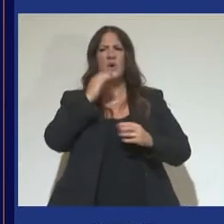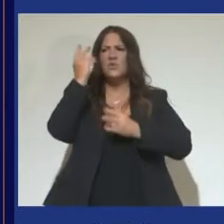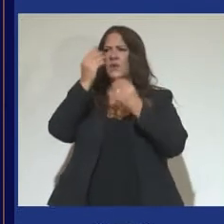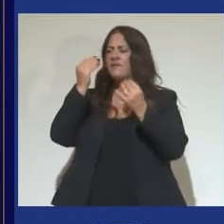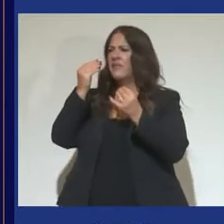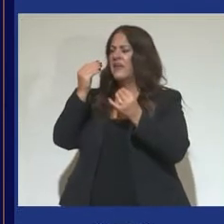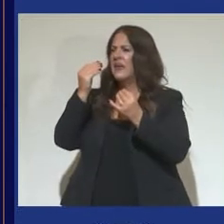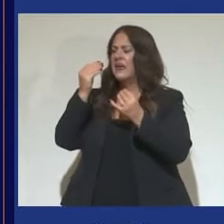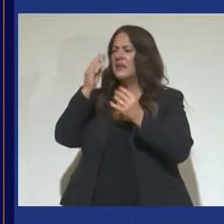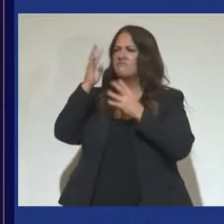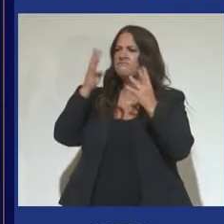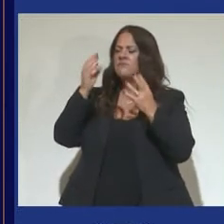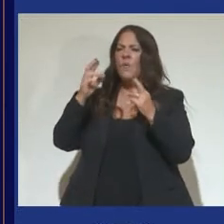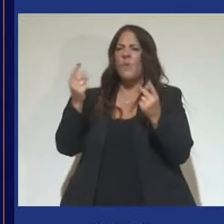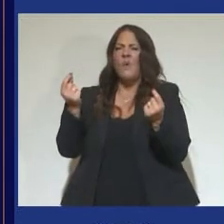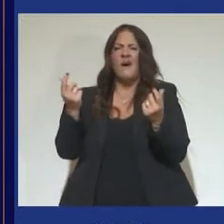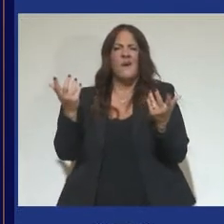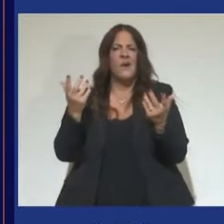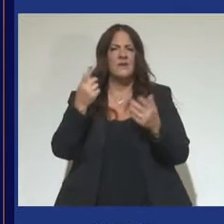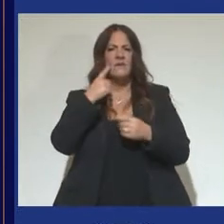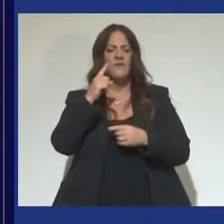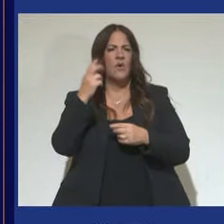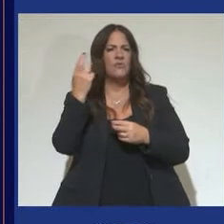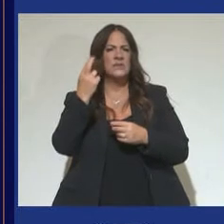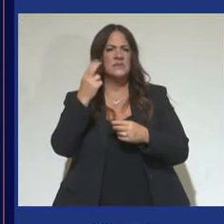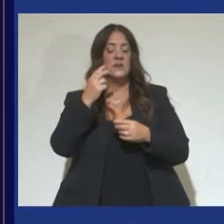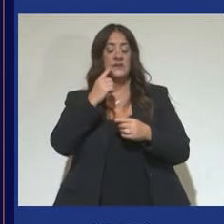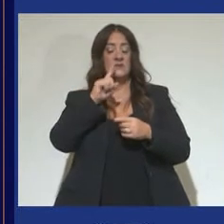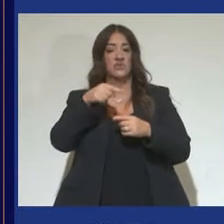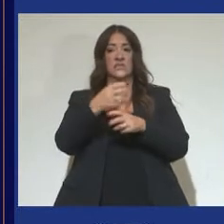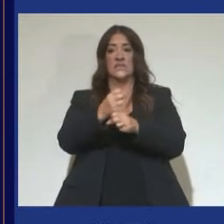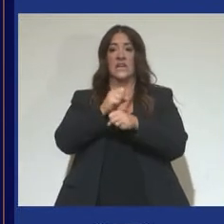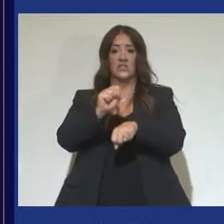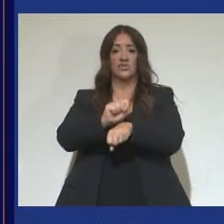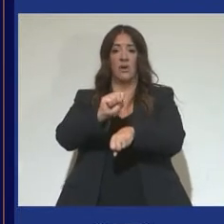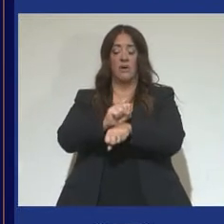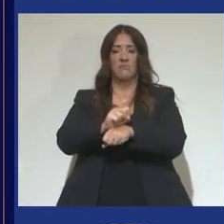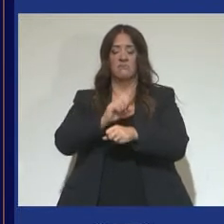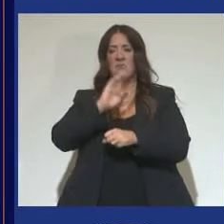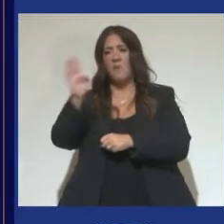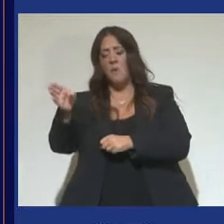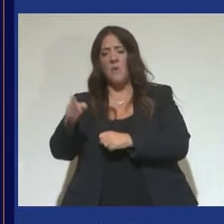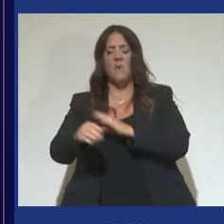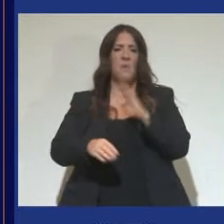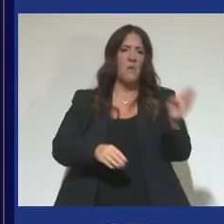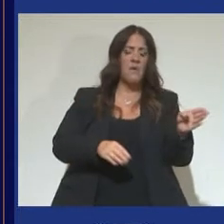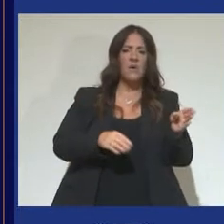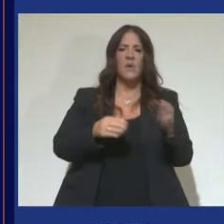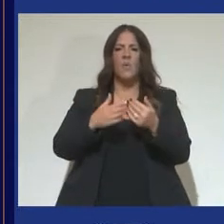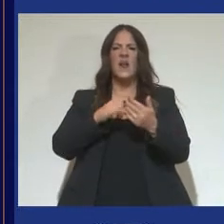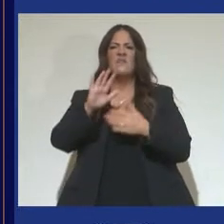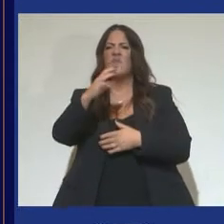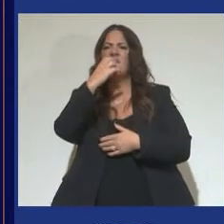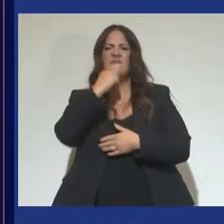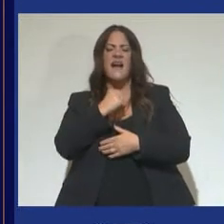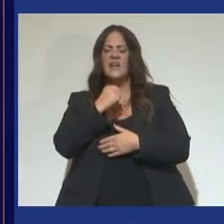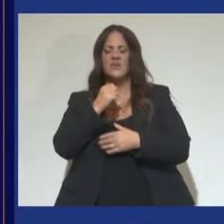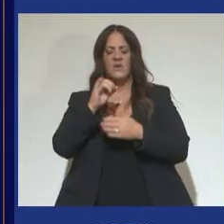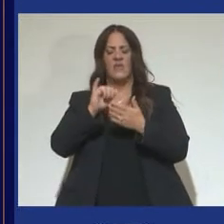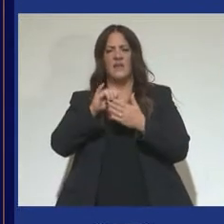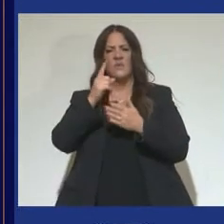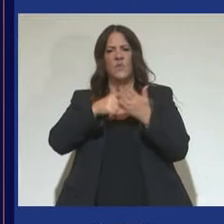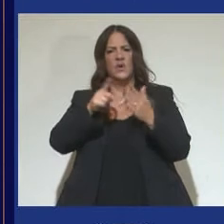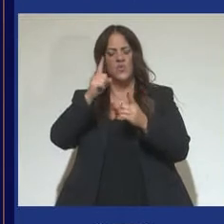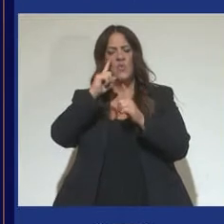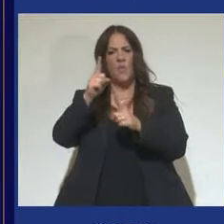pensar de manera creativa puede ser muchas cosas o tal vez es asunto de obtener un empleo y ya a ver cuáles son los valores la